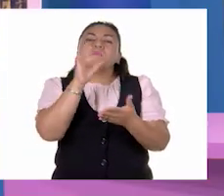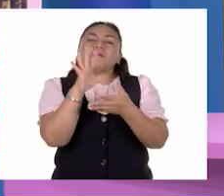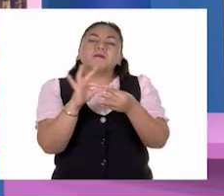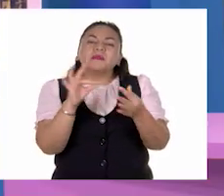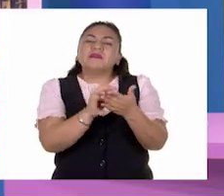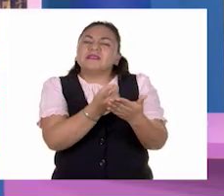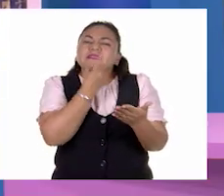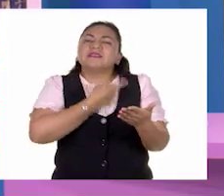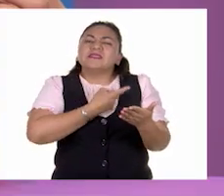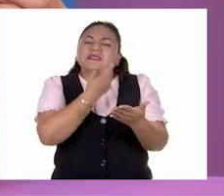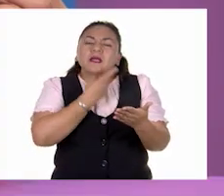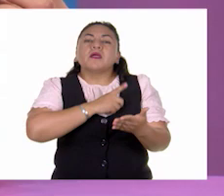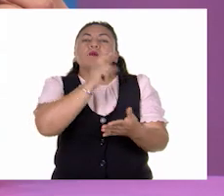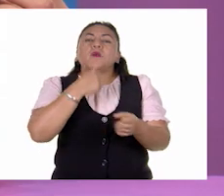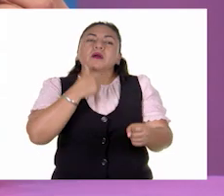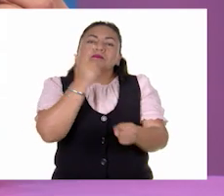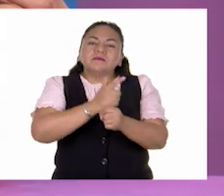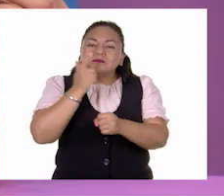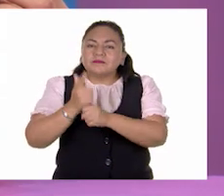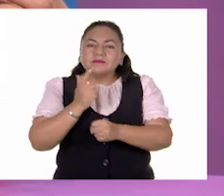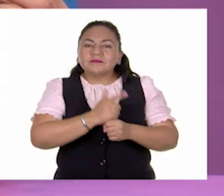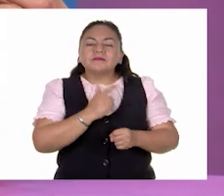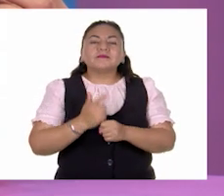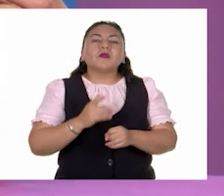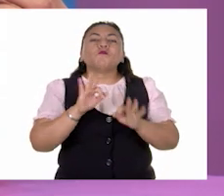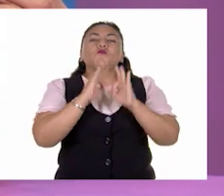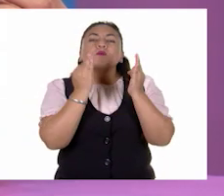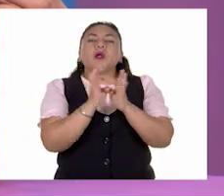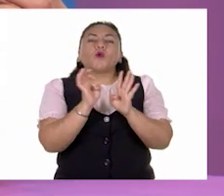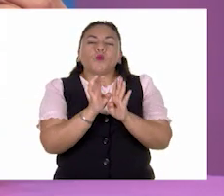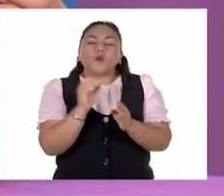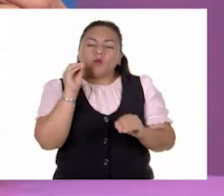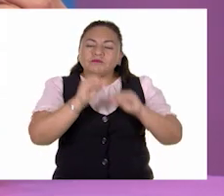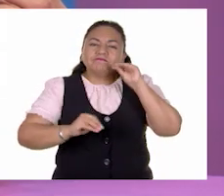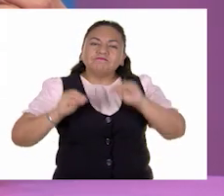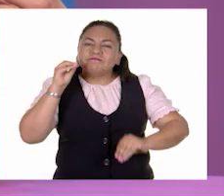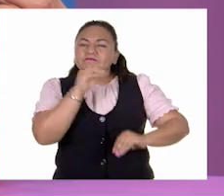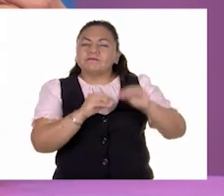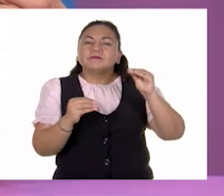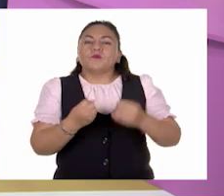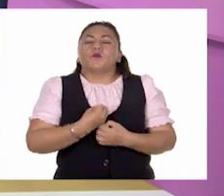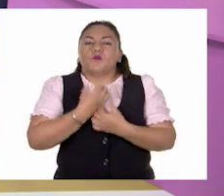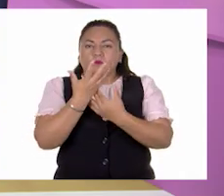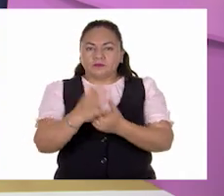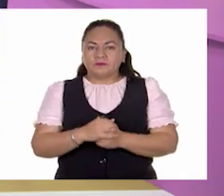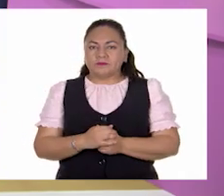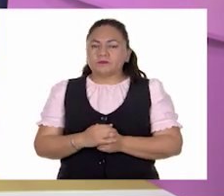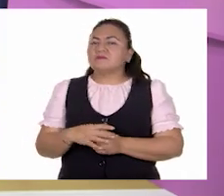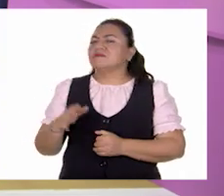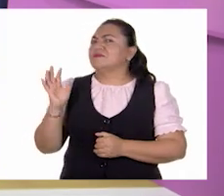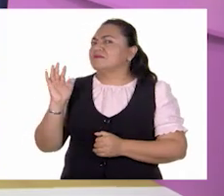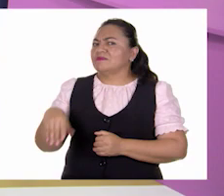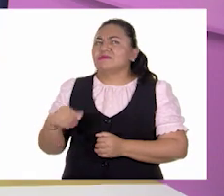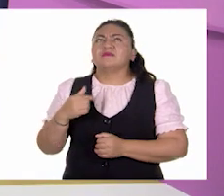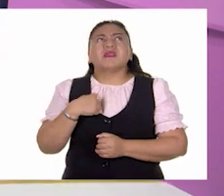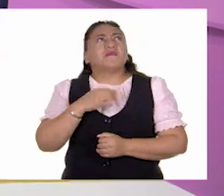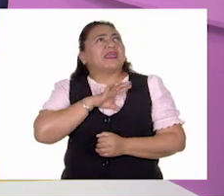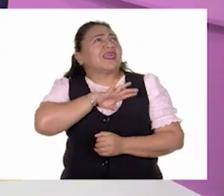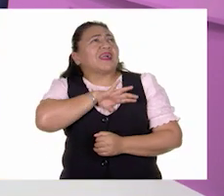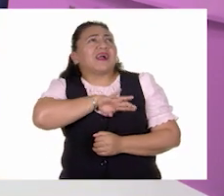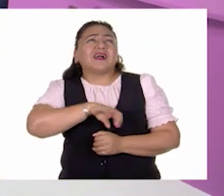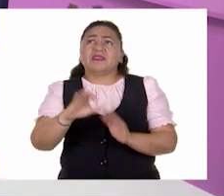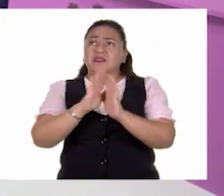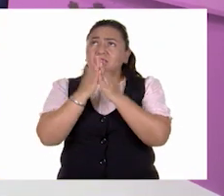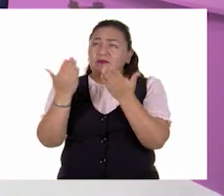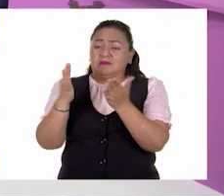luego para identificar algunos recursos del lenguaje poético. Ay, a mí me encanta mi libro de lecturas.